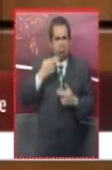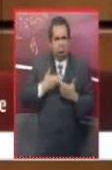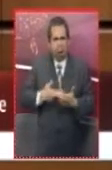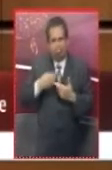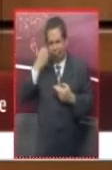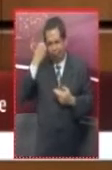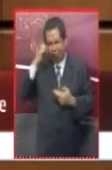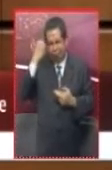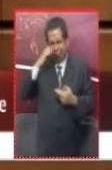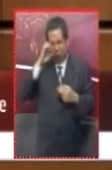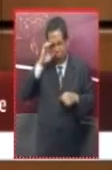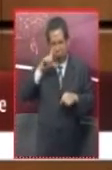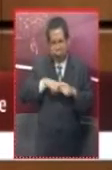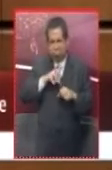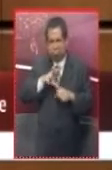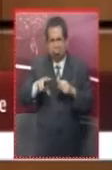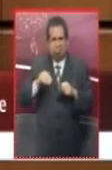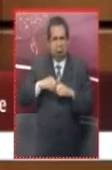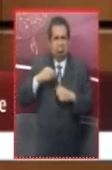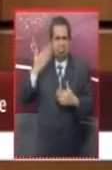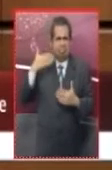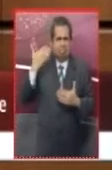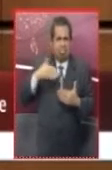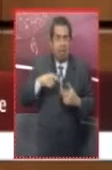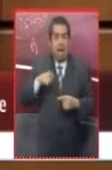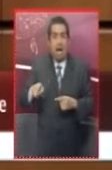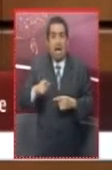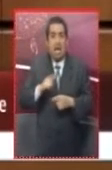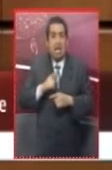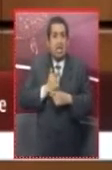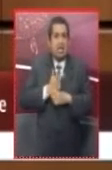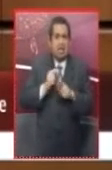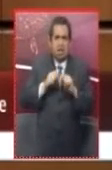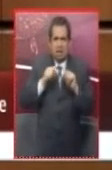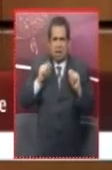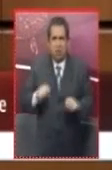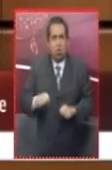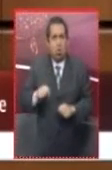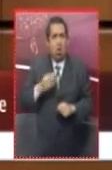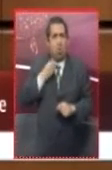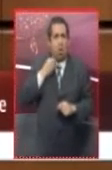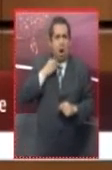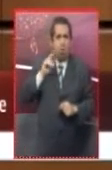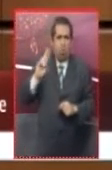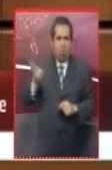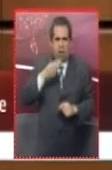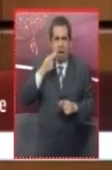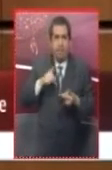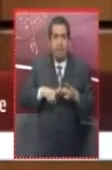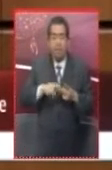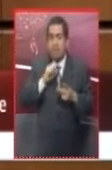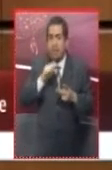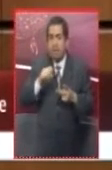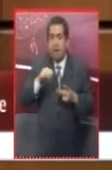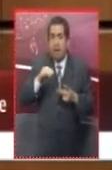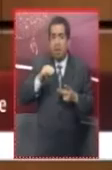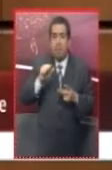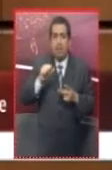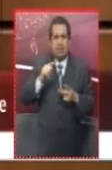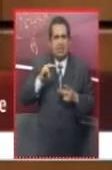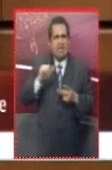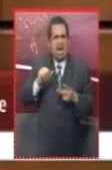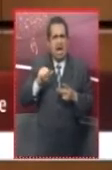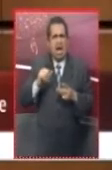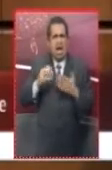académico y cultural. El doctor Basáñez es licenciado en Derecho por la Universidad Nacional Autónoma de México, maestro en